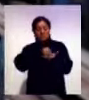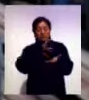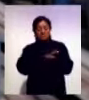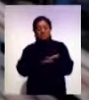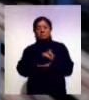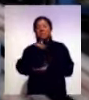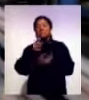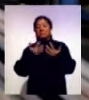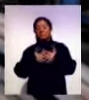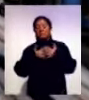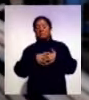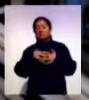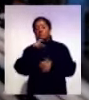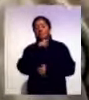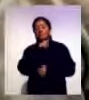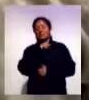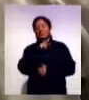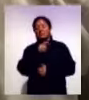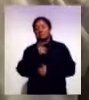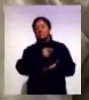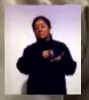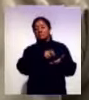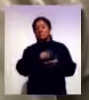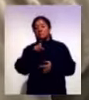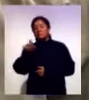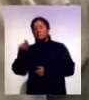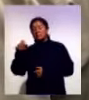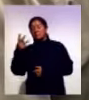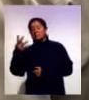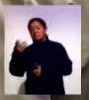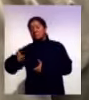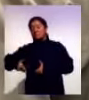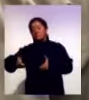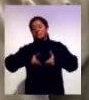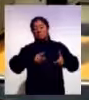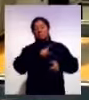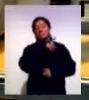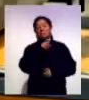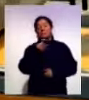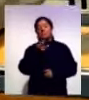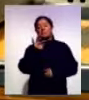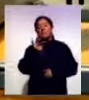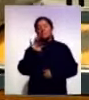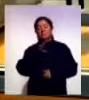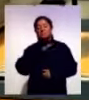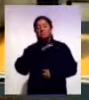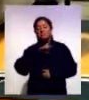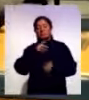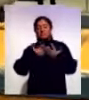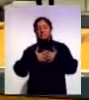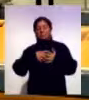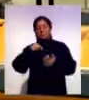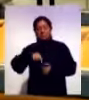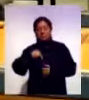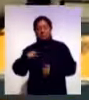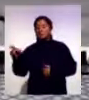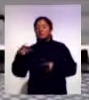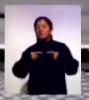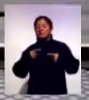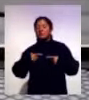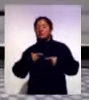y 124 proveedores, de las cuales 40 son empresas locales. Cabe señalar que las personas interesadas en participar en el foro